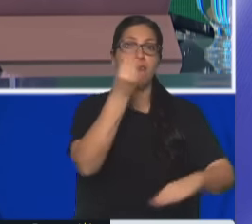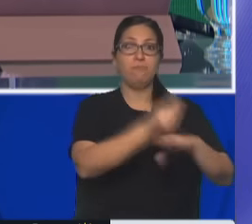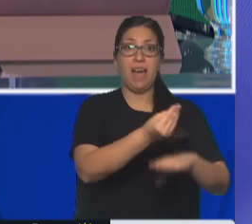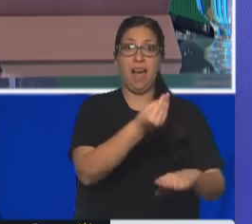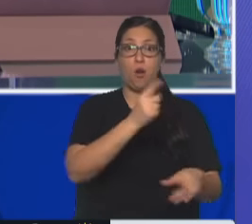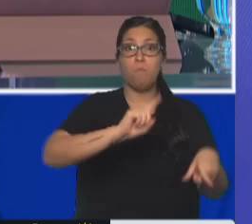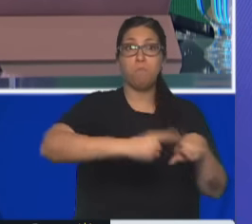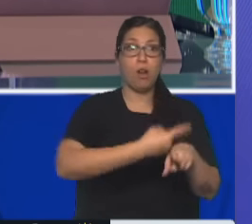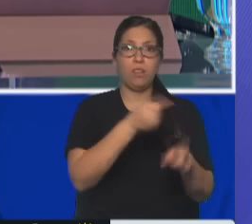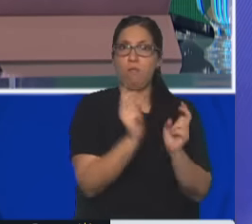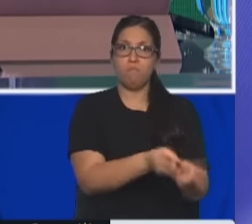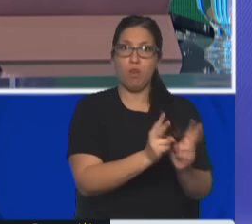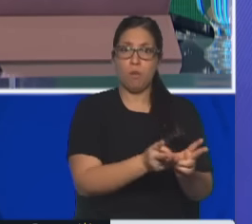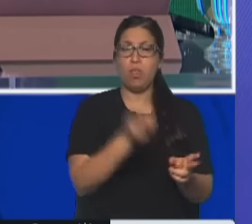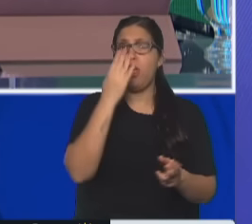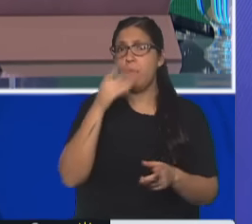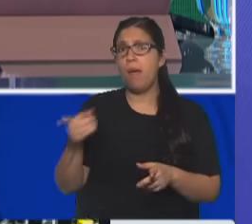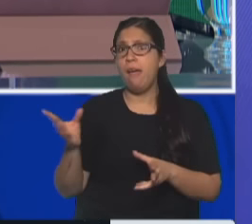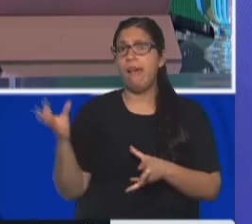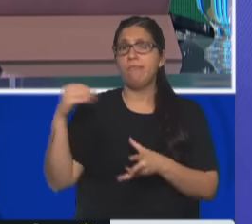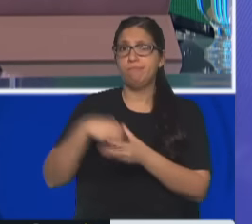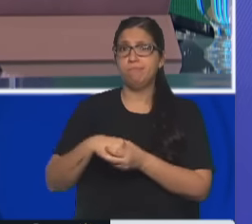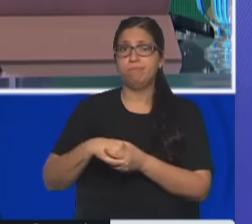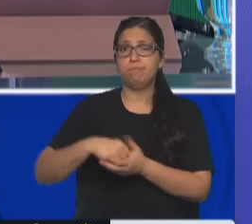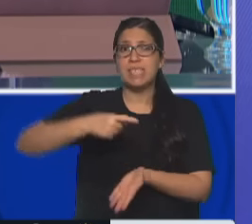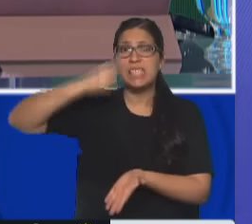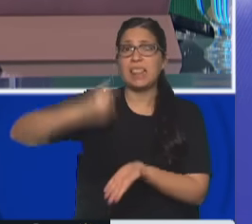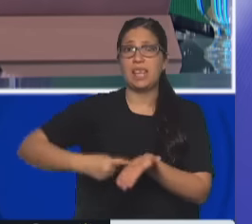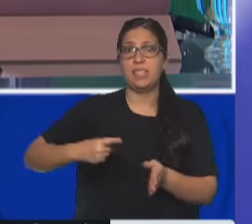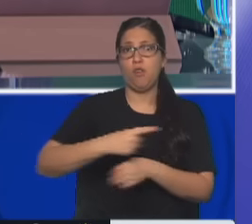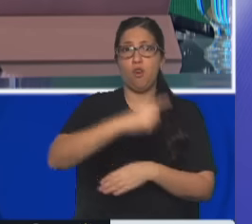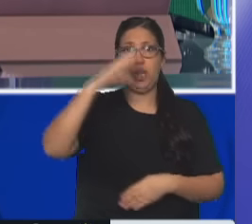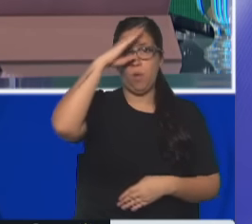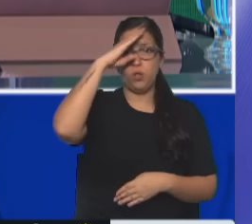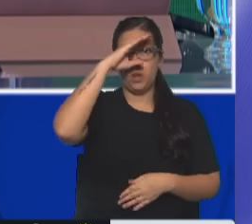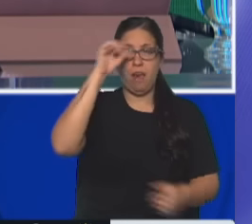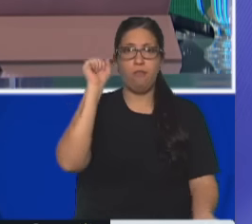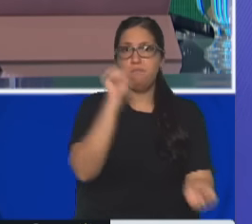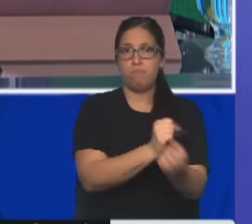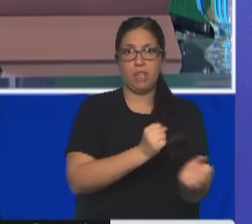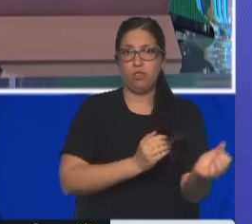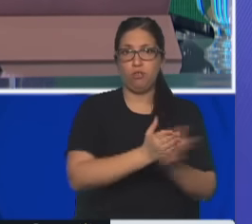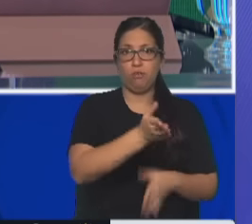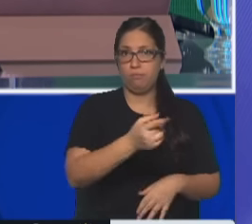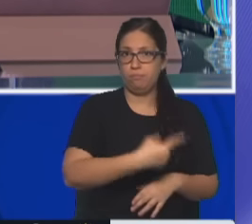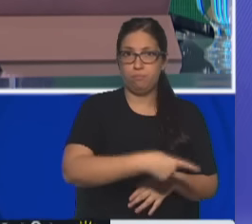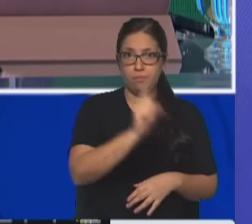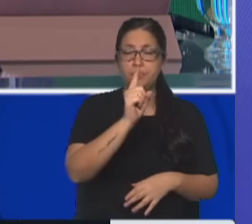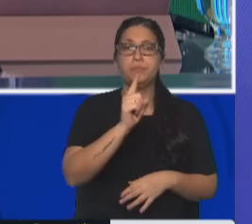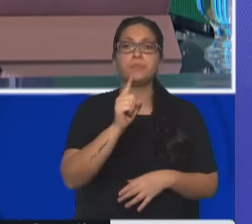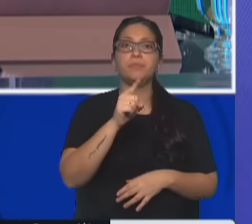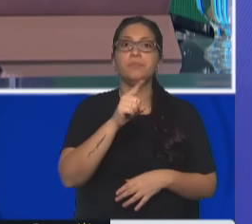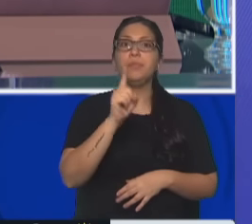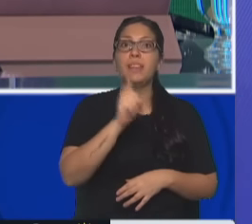políticamente a Bolsonaro y después fue parte también de la sentencia por la cual fue condenado también Bolsonaro, que lo citó, recordemos,